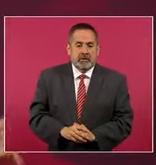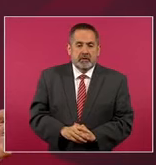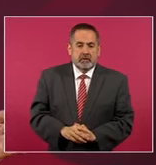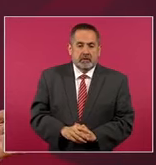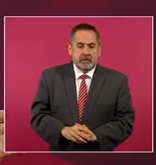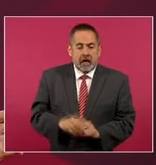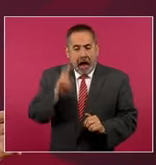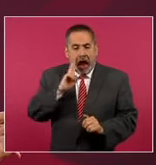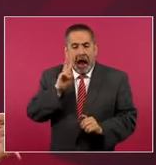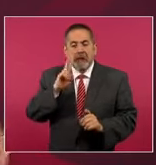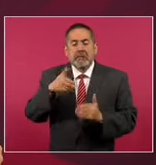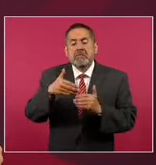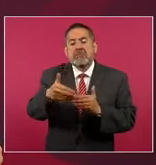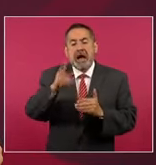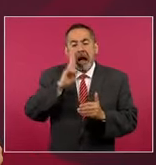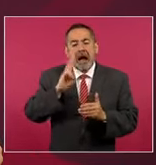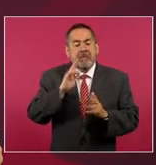Vamos a verlo.